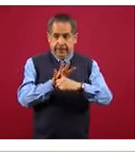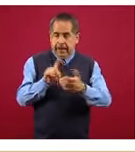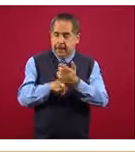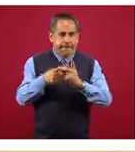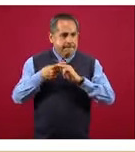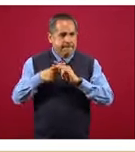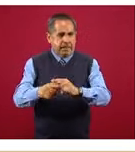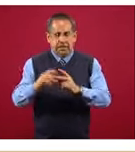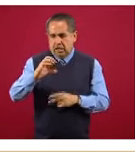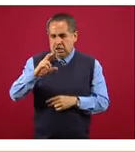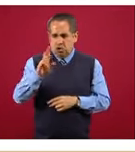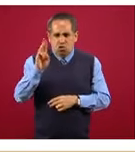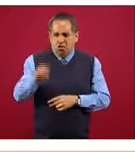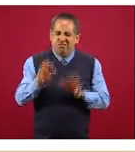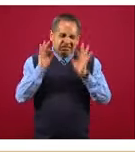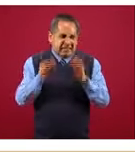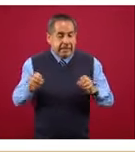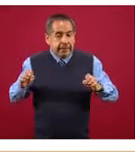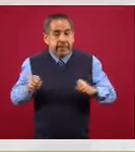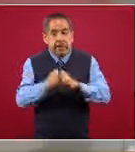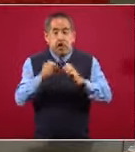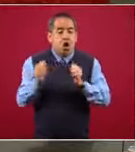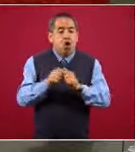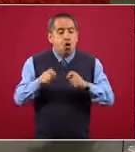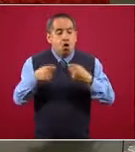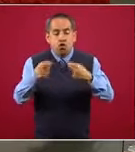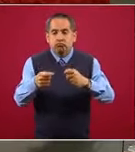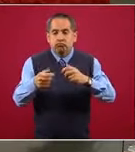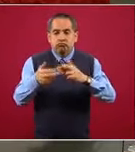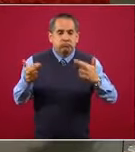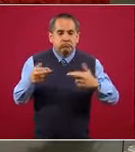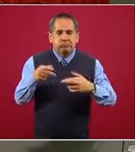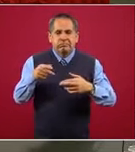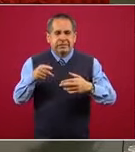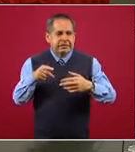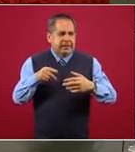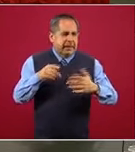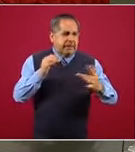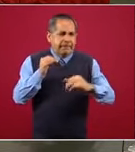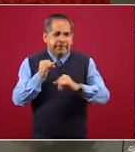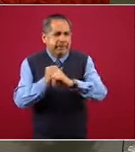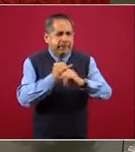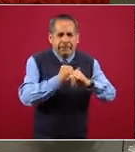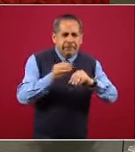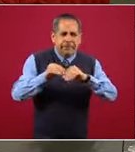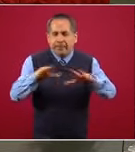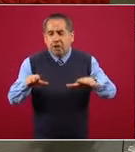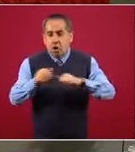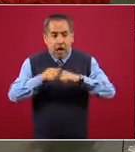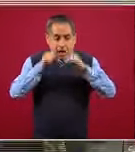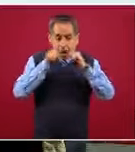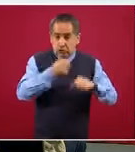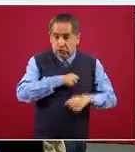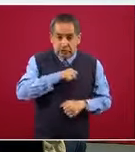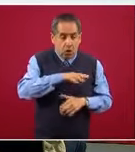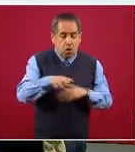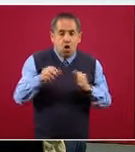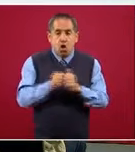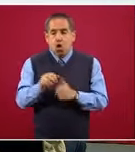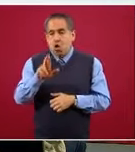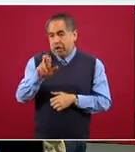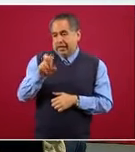el Centro Regulador de Urgencias Médicas, que a través de la red AMATES, del Ambiente para la Administración de las Atenciones de Salud, y de la